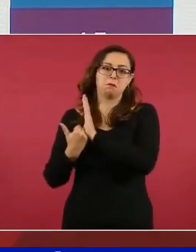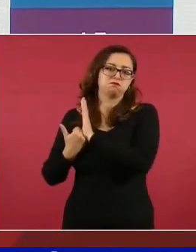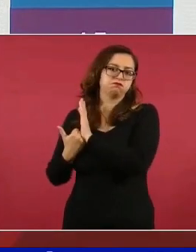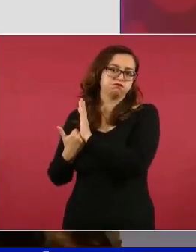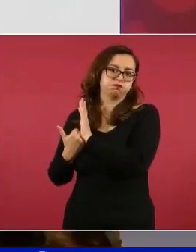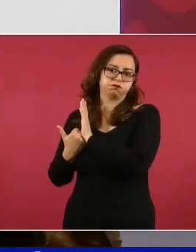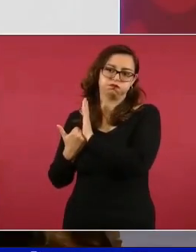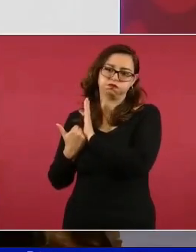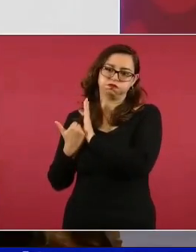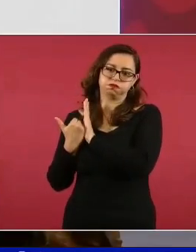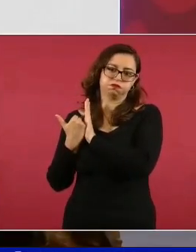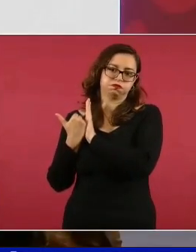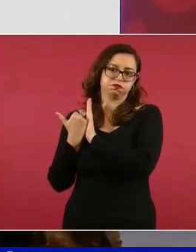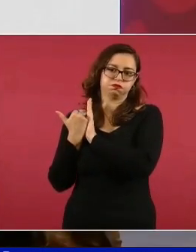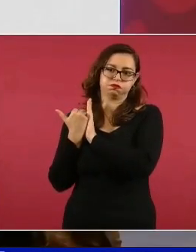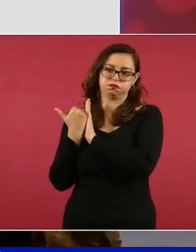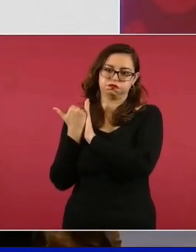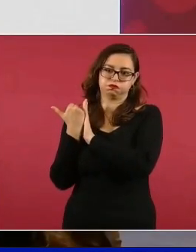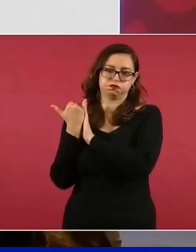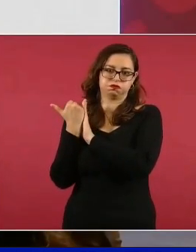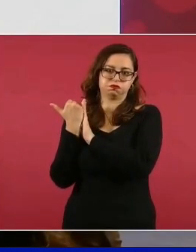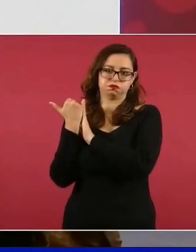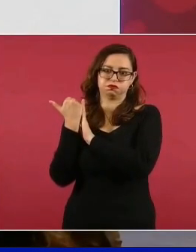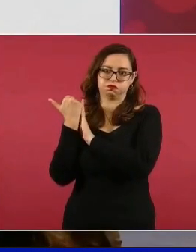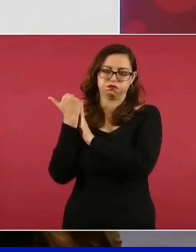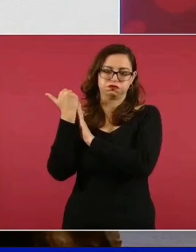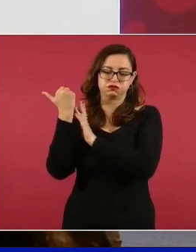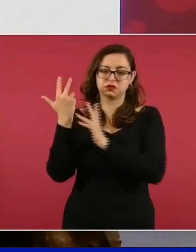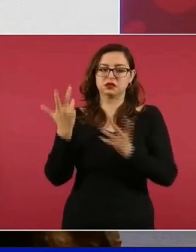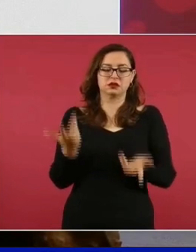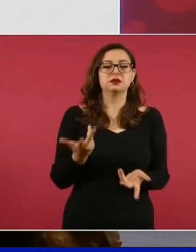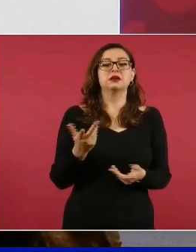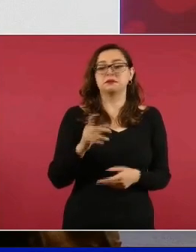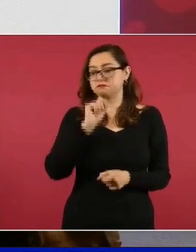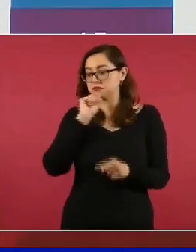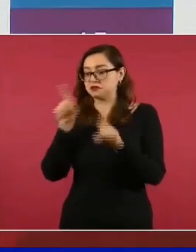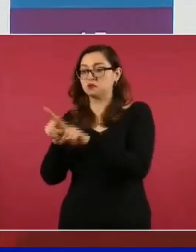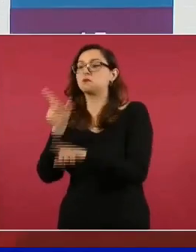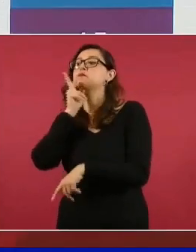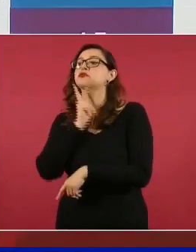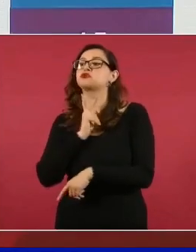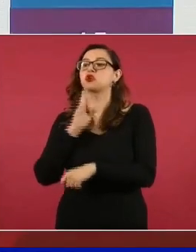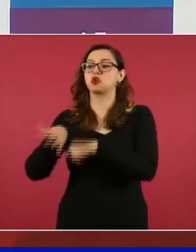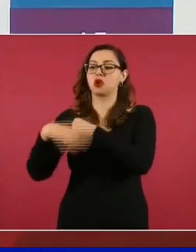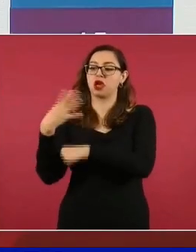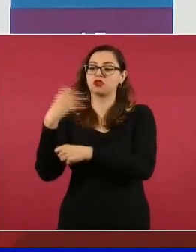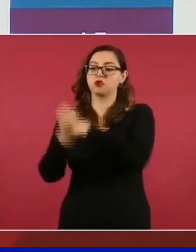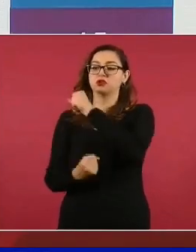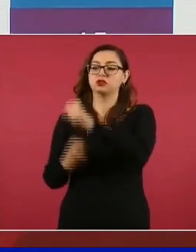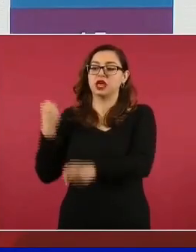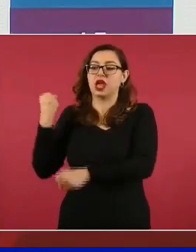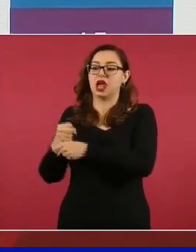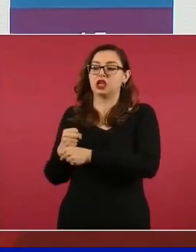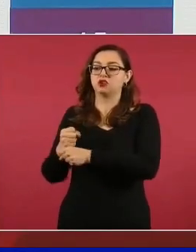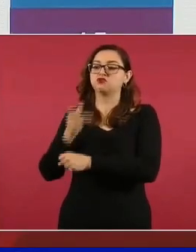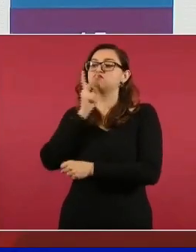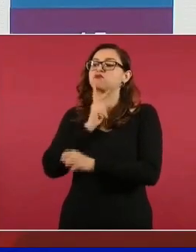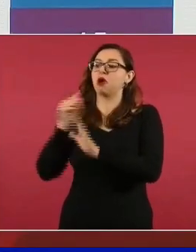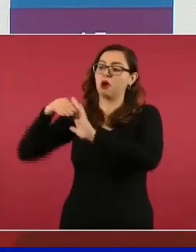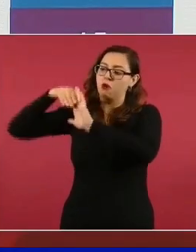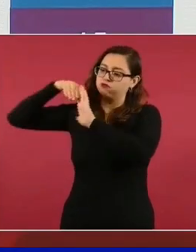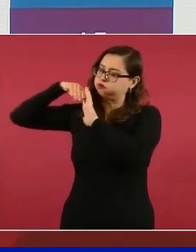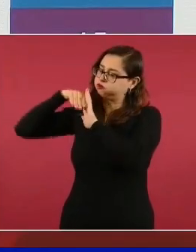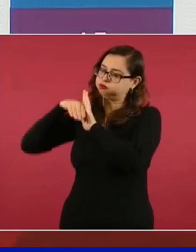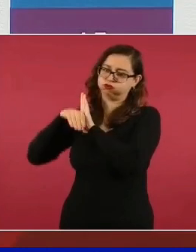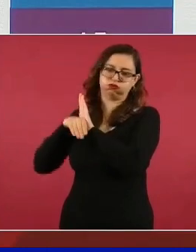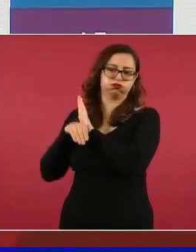14 años consecutivos cayendo la producción. Y llegamos y nos llevó 2